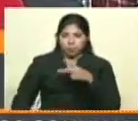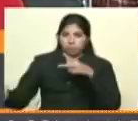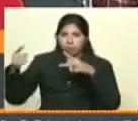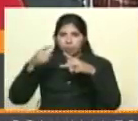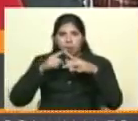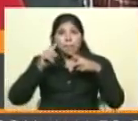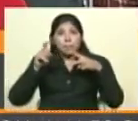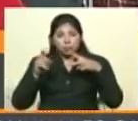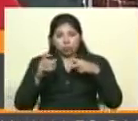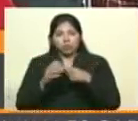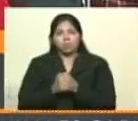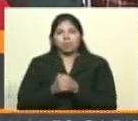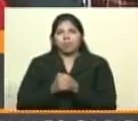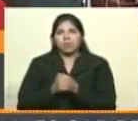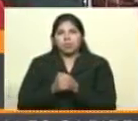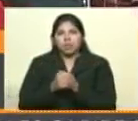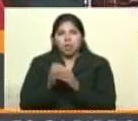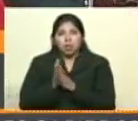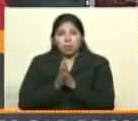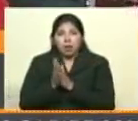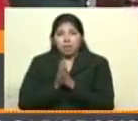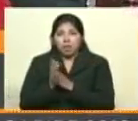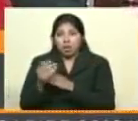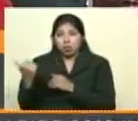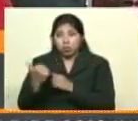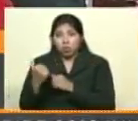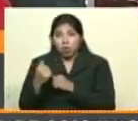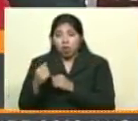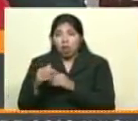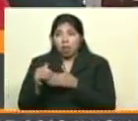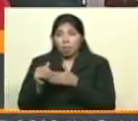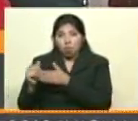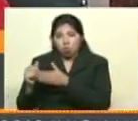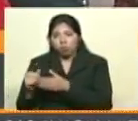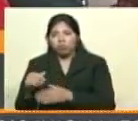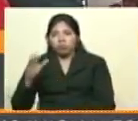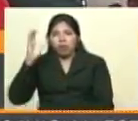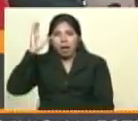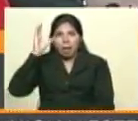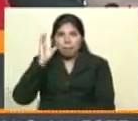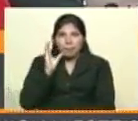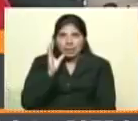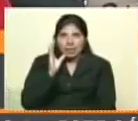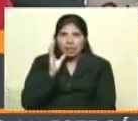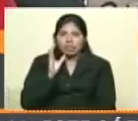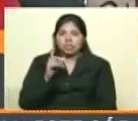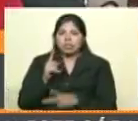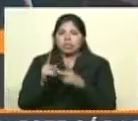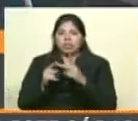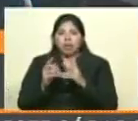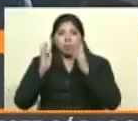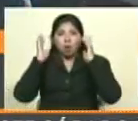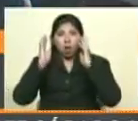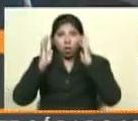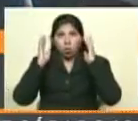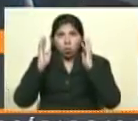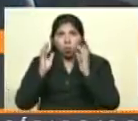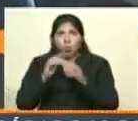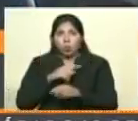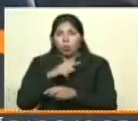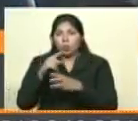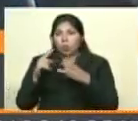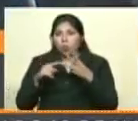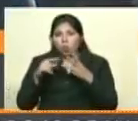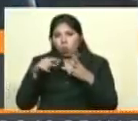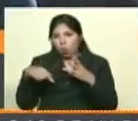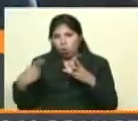los planes violentos de la MUD, de Capriles Radonqui, de Ramos Alup, de Manuel Rosales, los